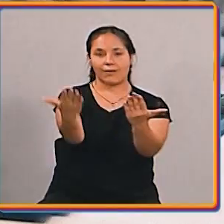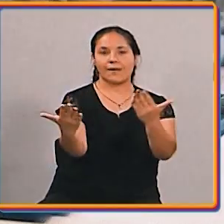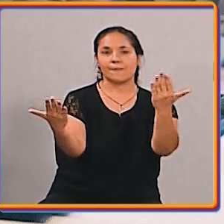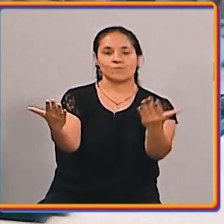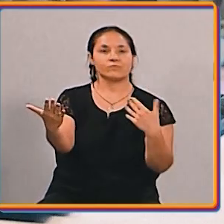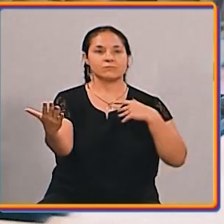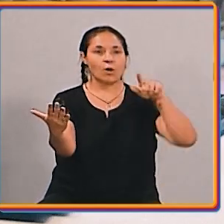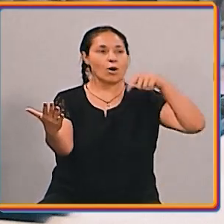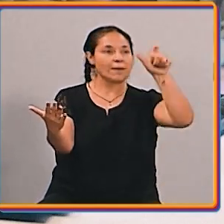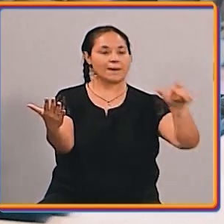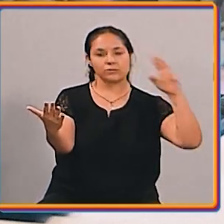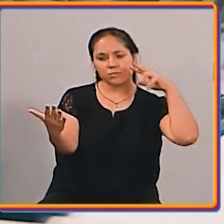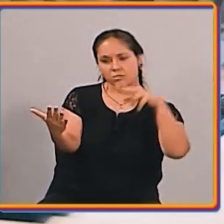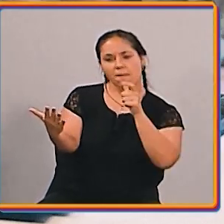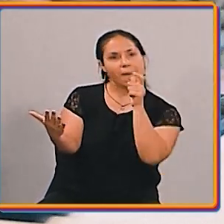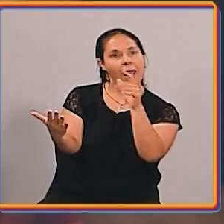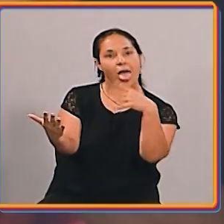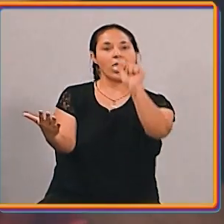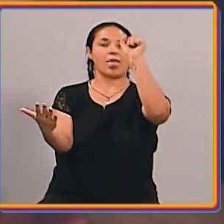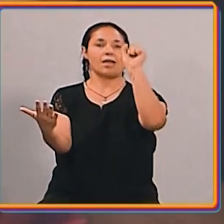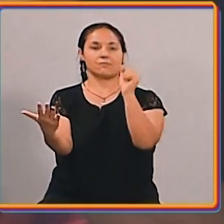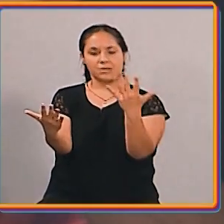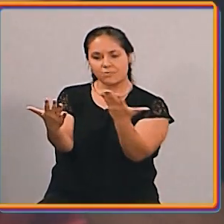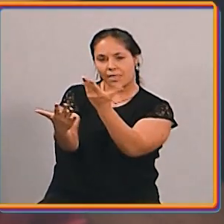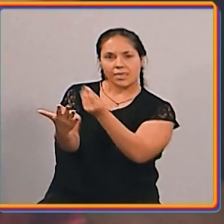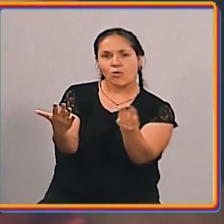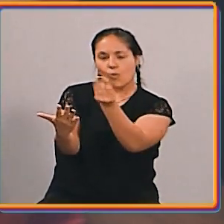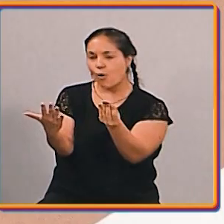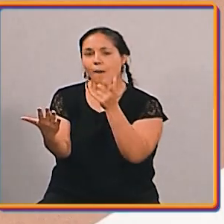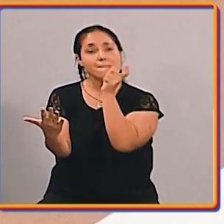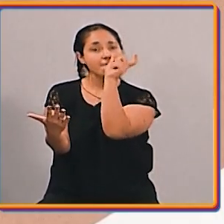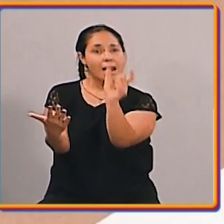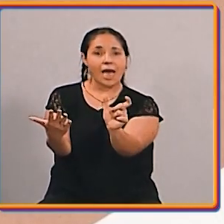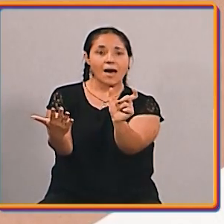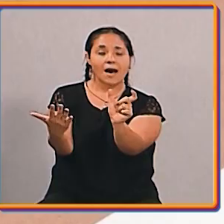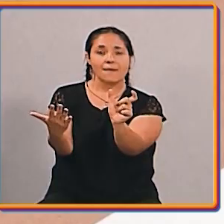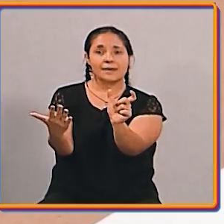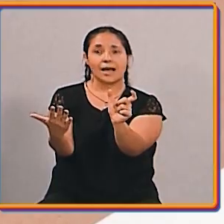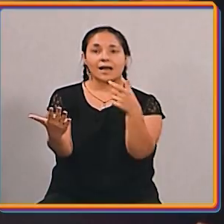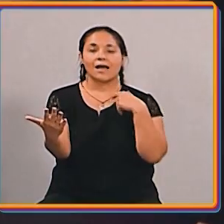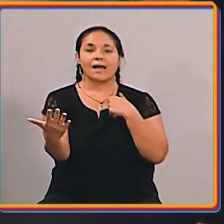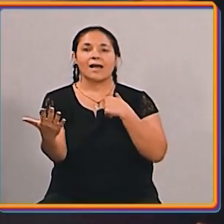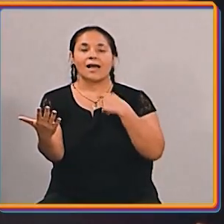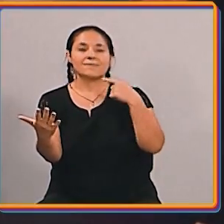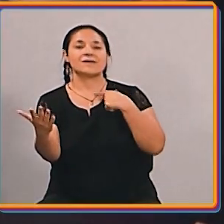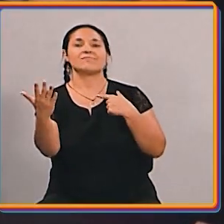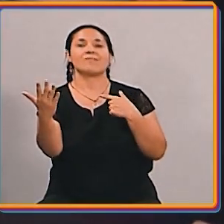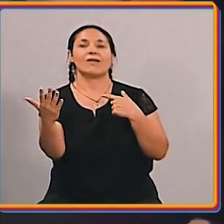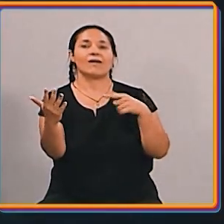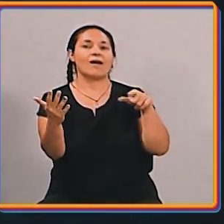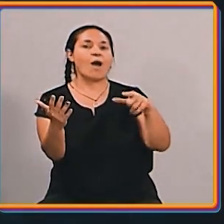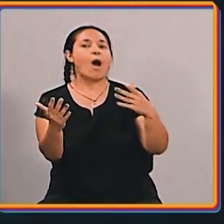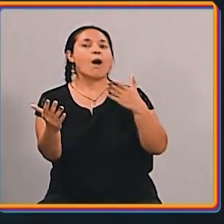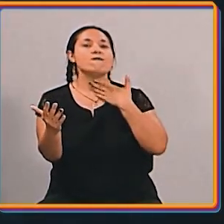grupo logra descifrar la palabra correcta a partir de la combinación de dibujos, las voces dentro de la cabeza de Dani se habrán impuesto y